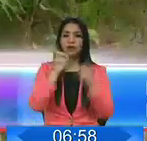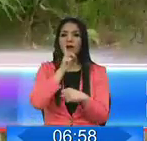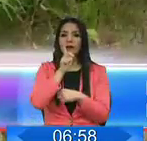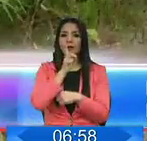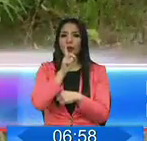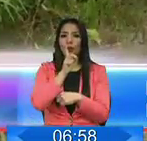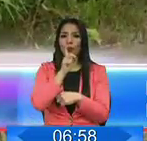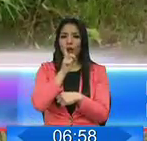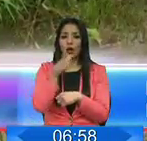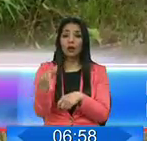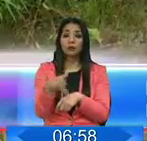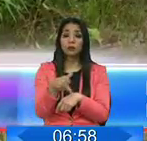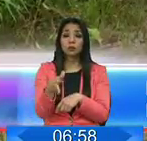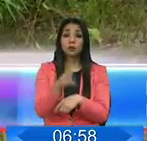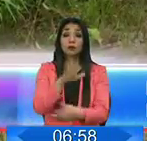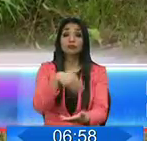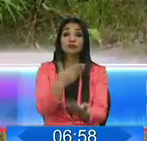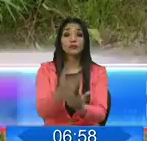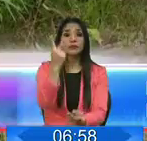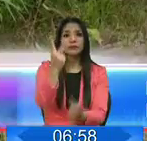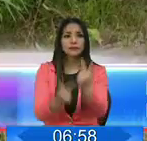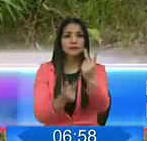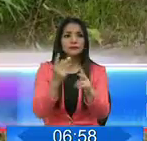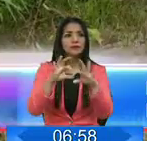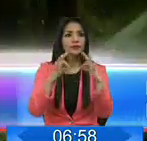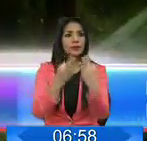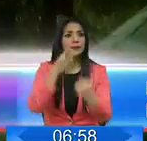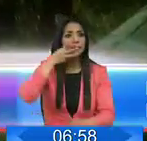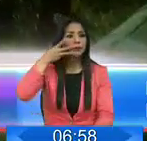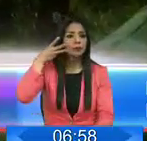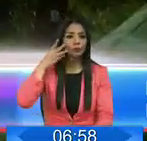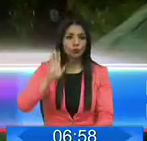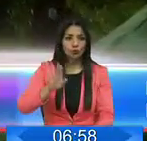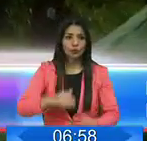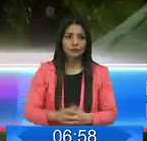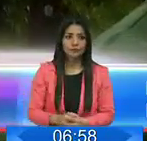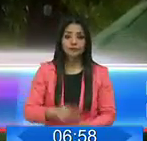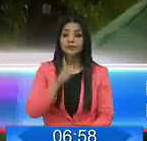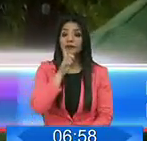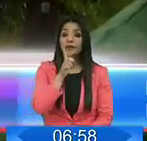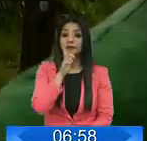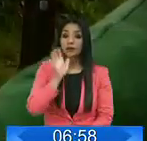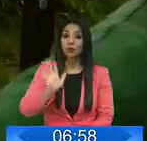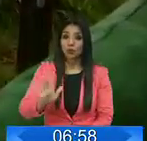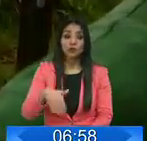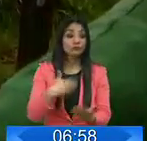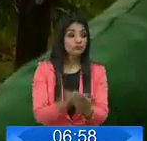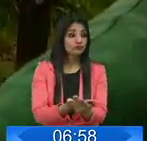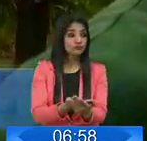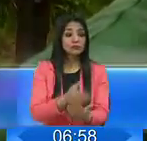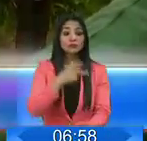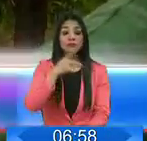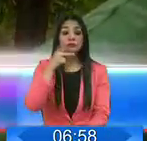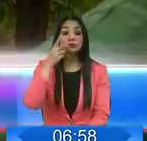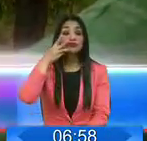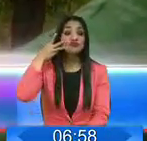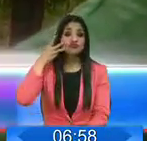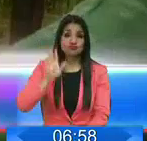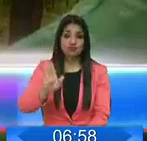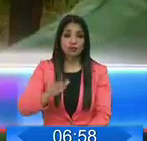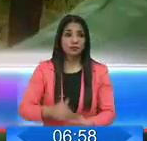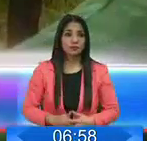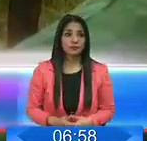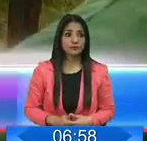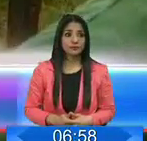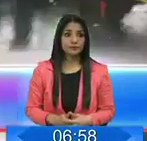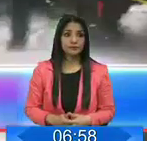tenían como objetivo visitar familiares en Puyo. ¿De la ciudad de La Tacunga? ¿A dónde? A Puyo. ¿Y fue duro el choque? No, no